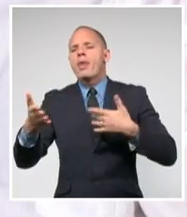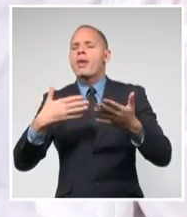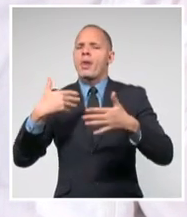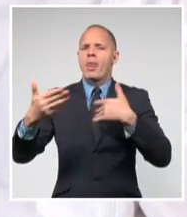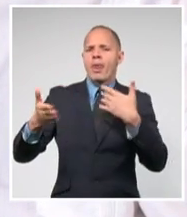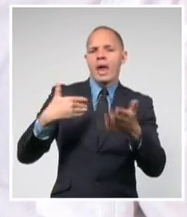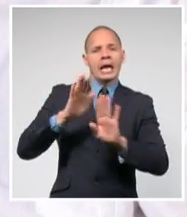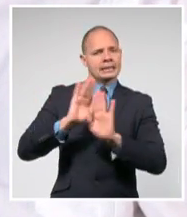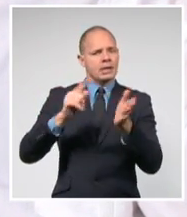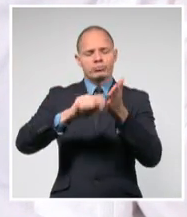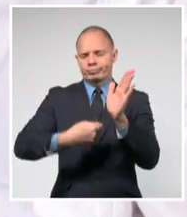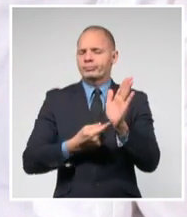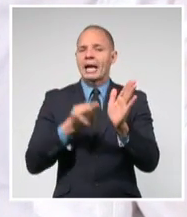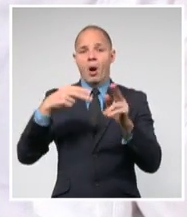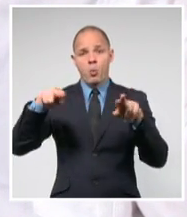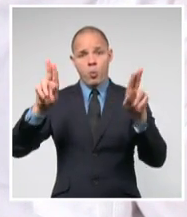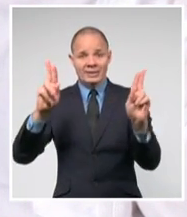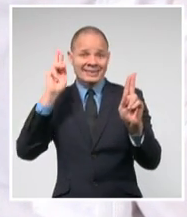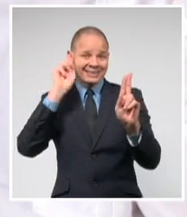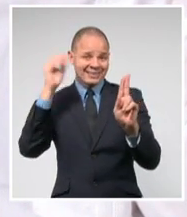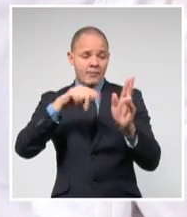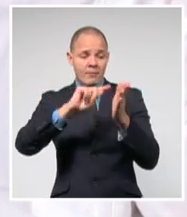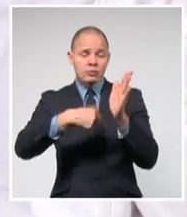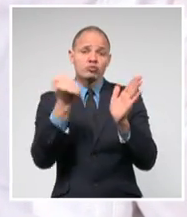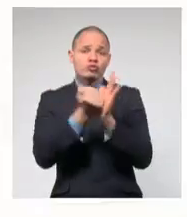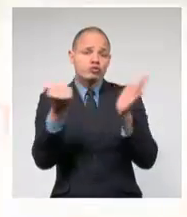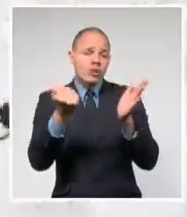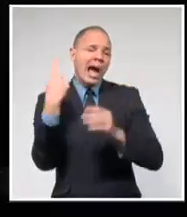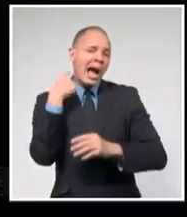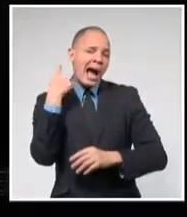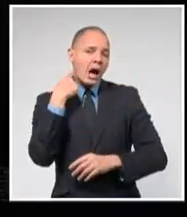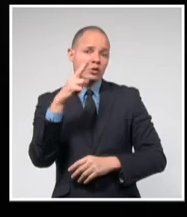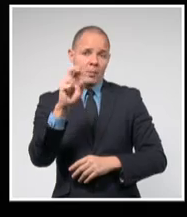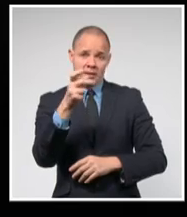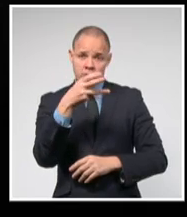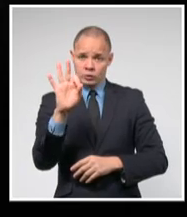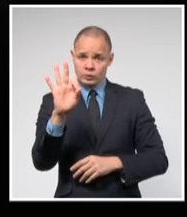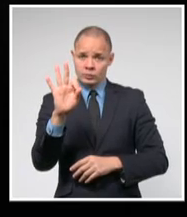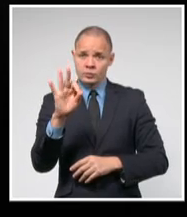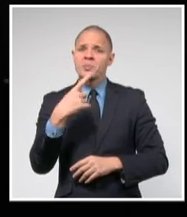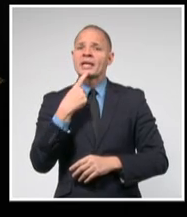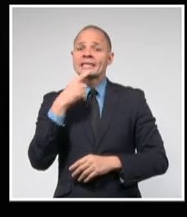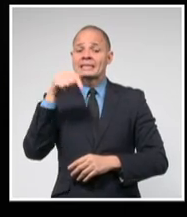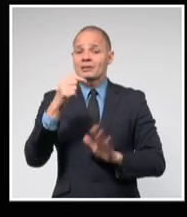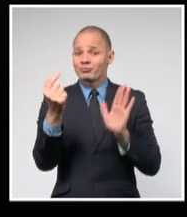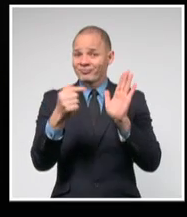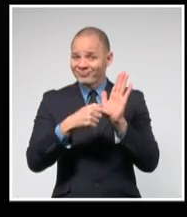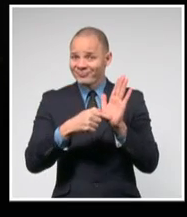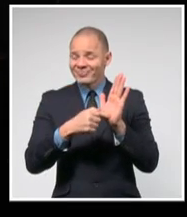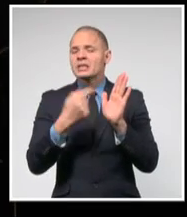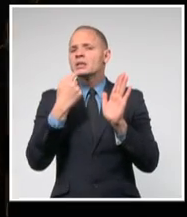culminó, como usted conoce, el 19 de diciembre del 2018. Esto es un reconocimiento a nuestro béisbol.